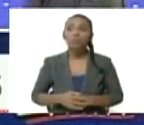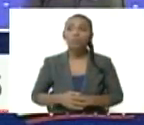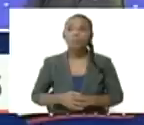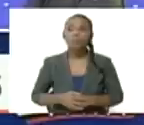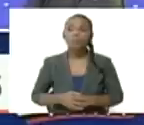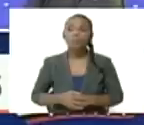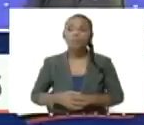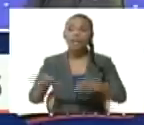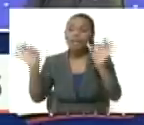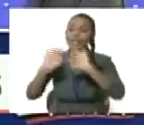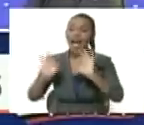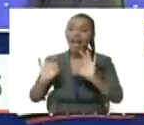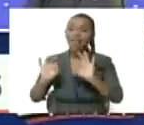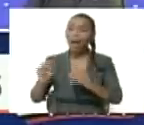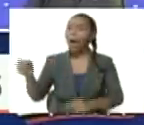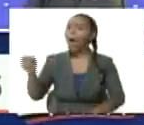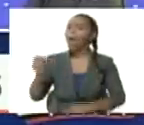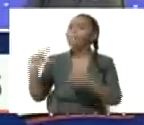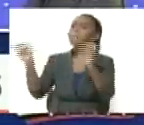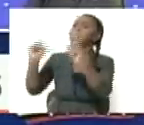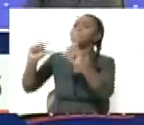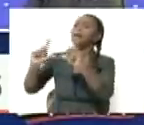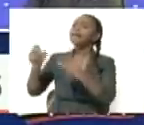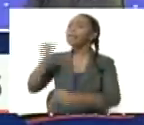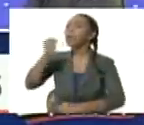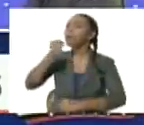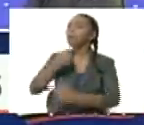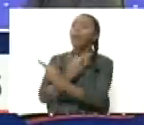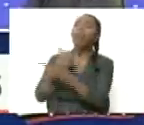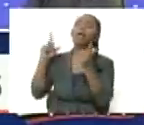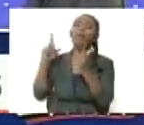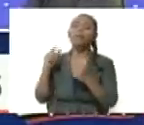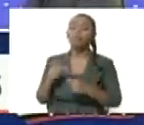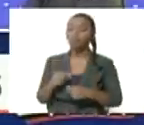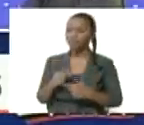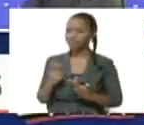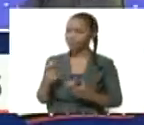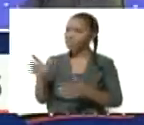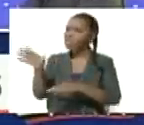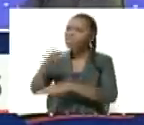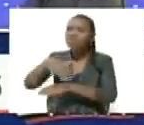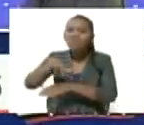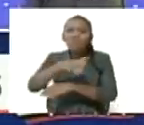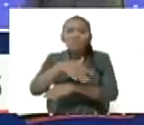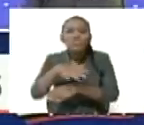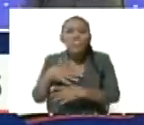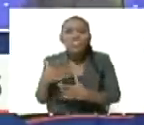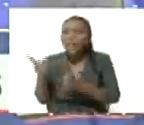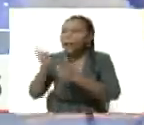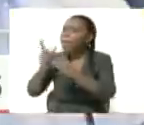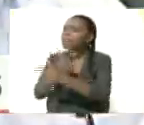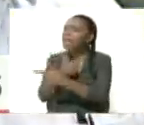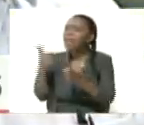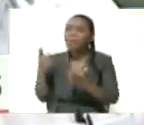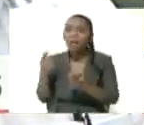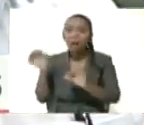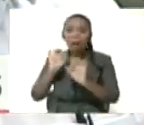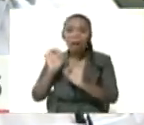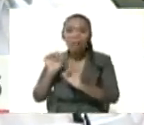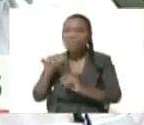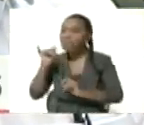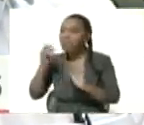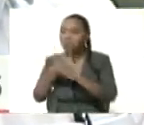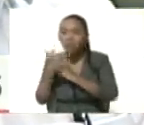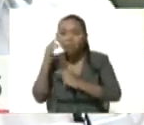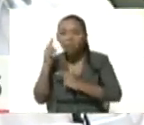Sin prensa libre, correcto, como dice Aristóbulo. Y la prensa libre ni se enteró, compadre. Elio Abraham, yo te informo a ti para